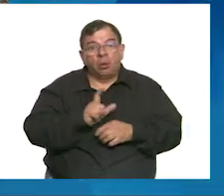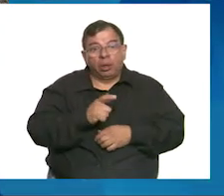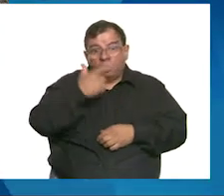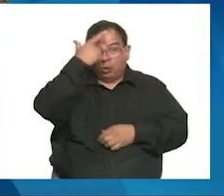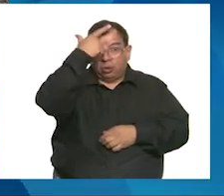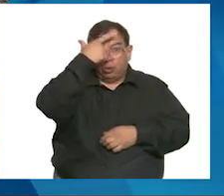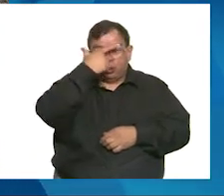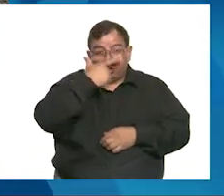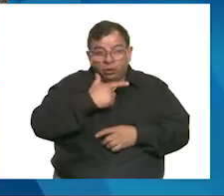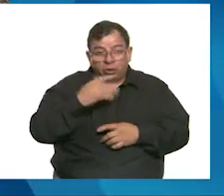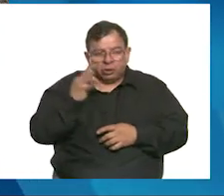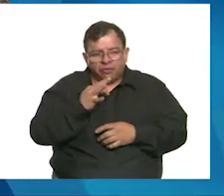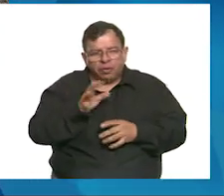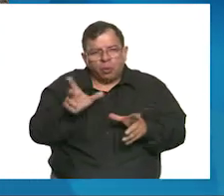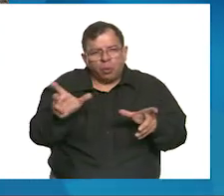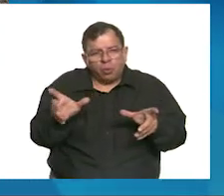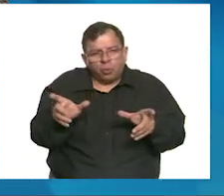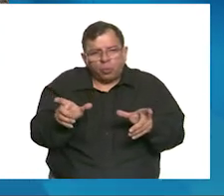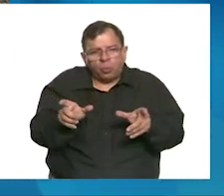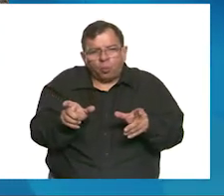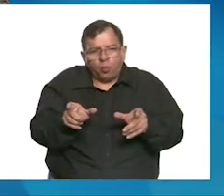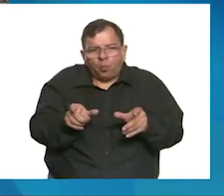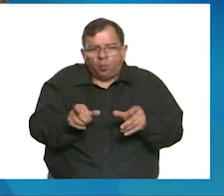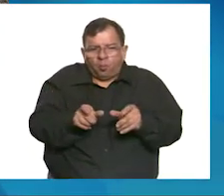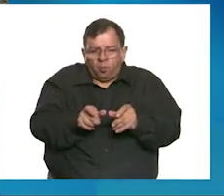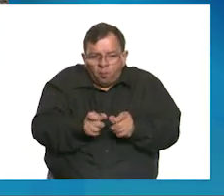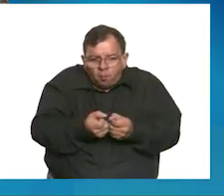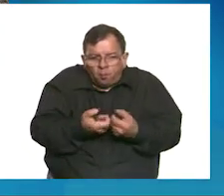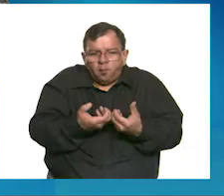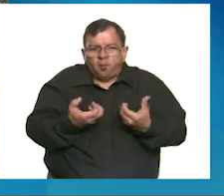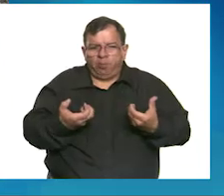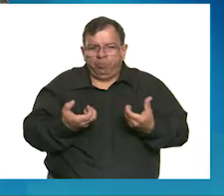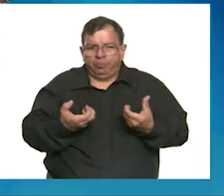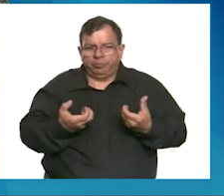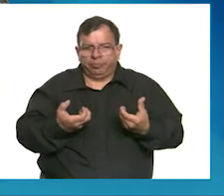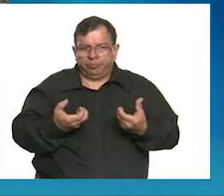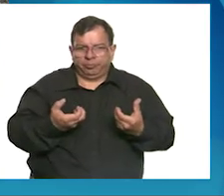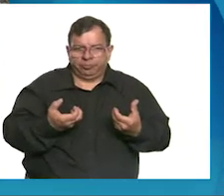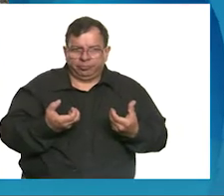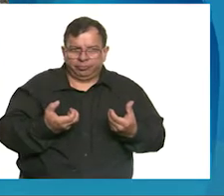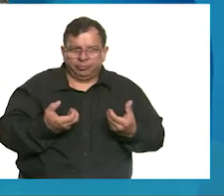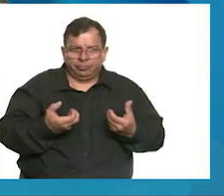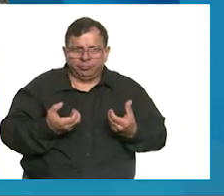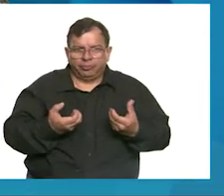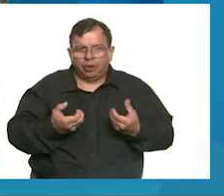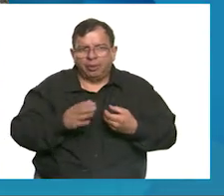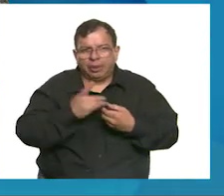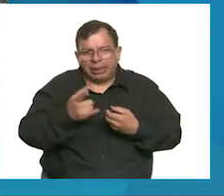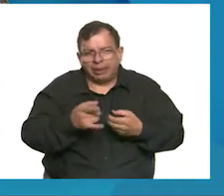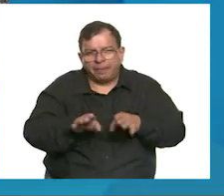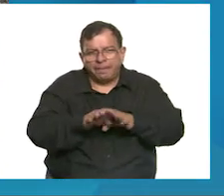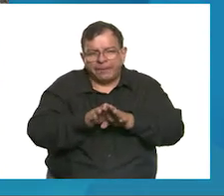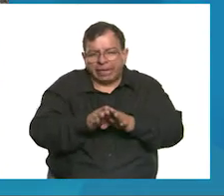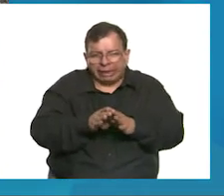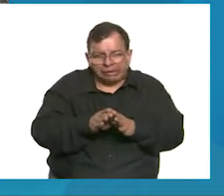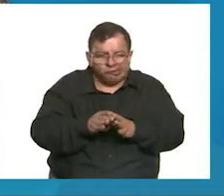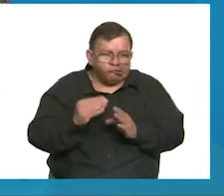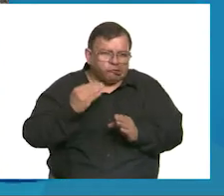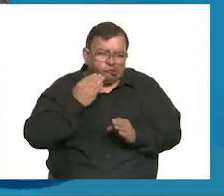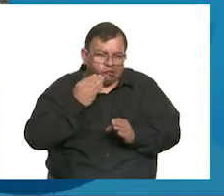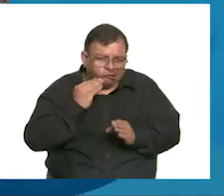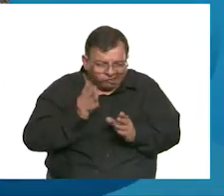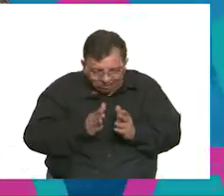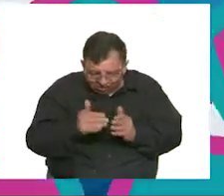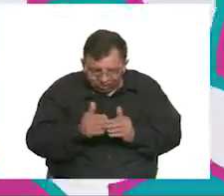se contraen y vuelven a ampliarse este espacio entre los rieles, con lo que se evita que se deformen o